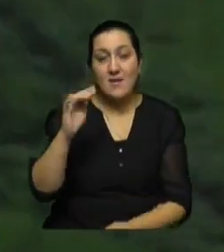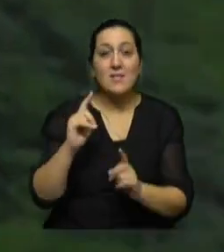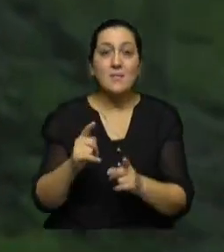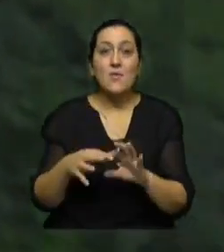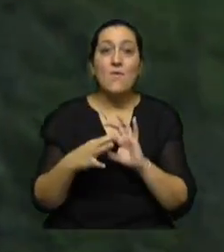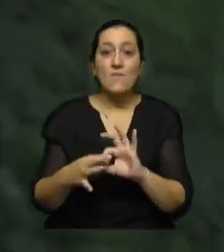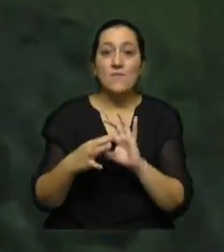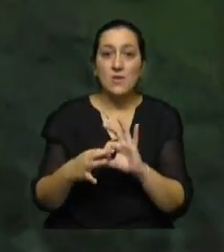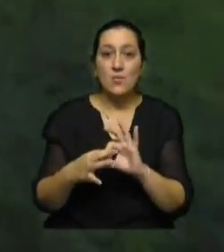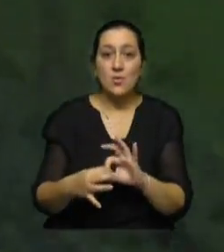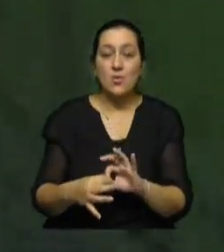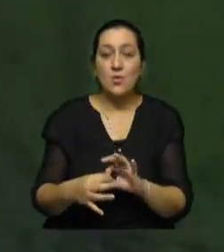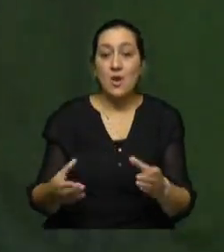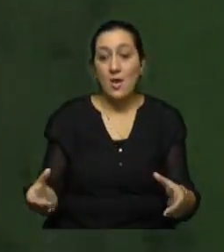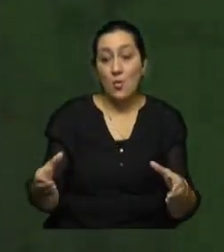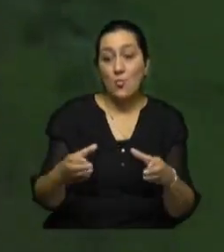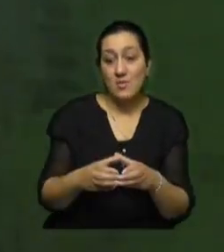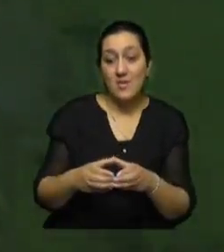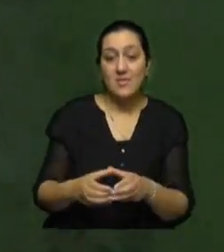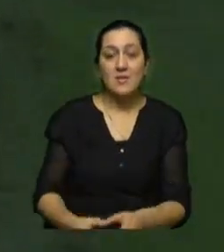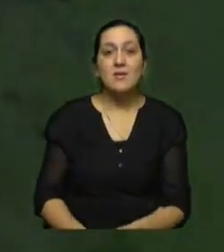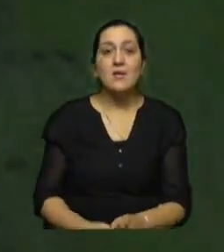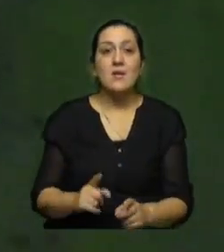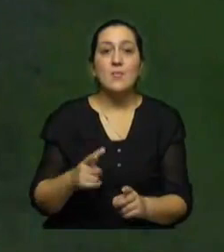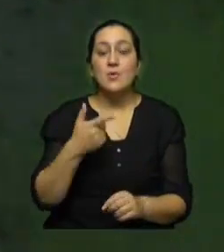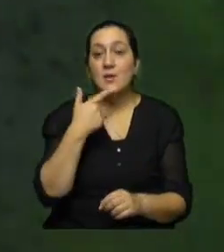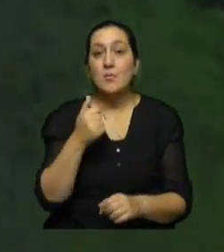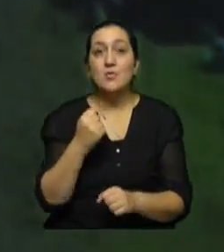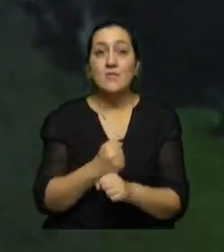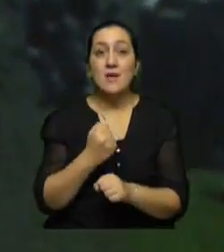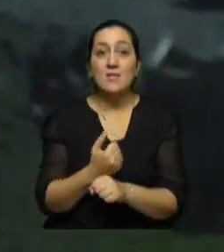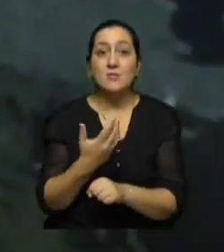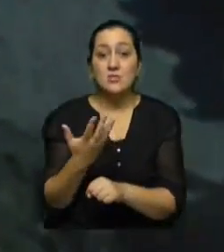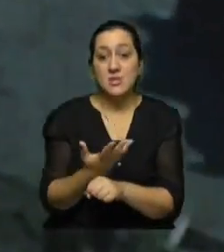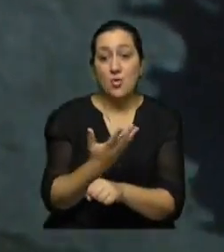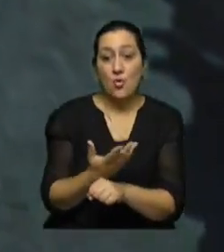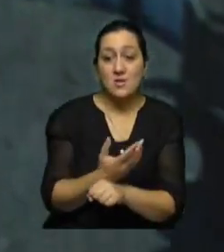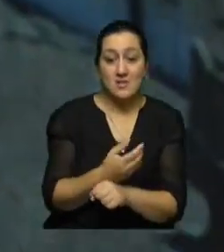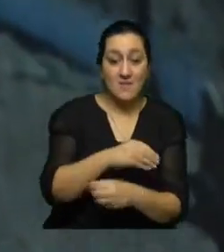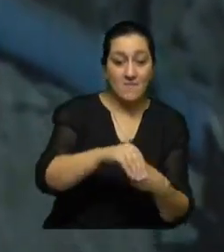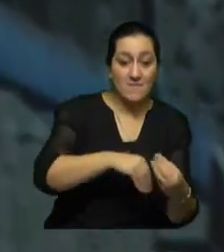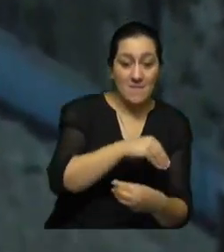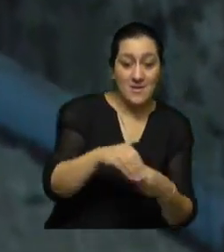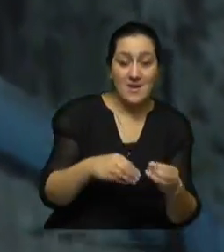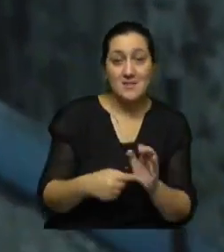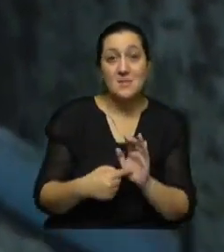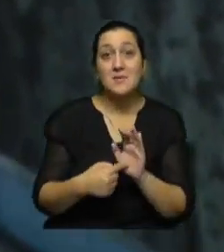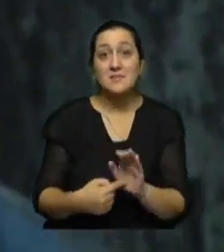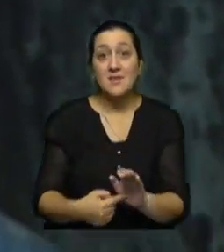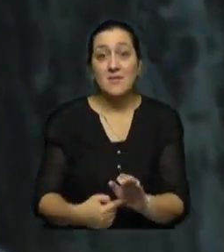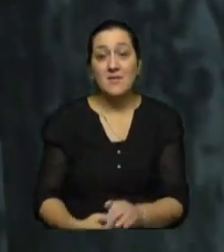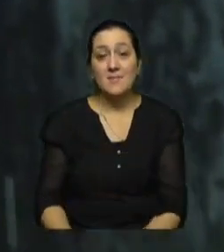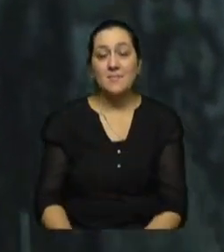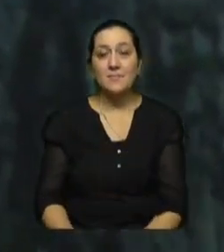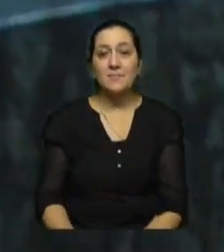con la comunidad, acercaba a la comunidad a trabajar. Las educadoras, por ejemplo, eran elegidas entre familias que se presentaban